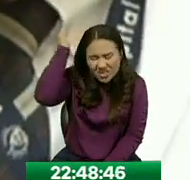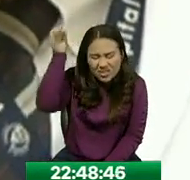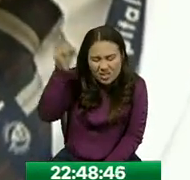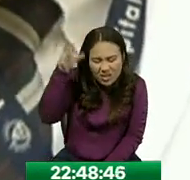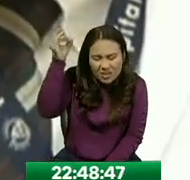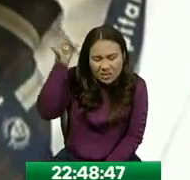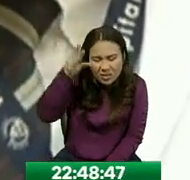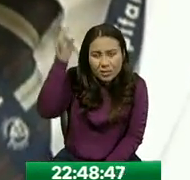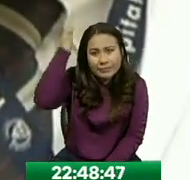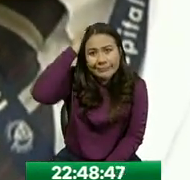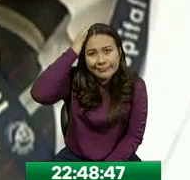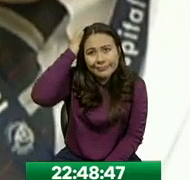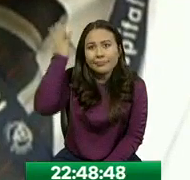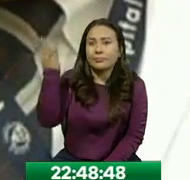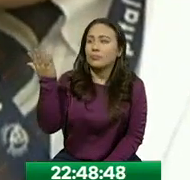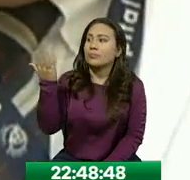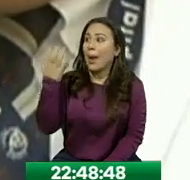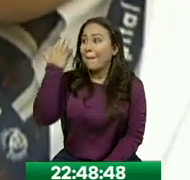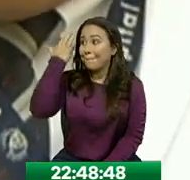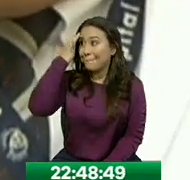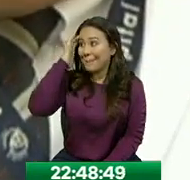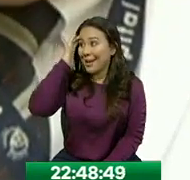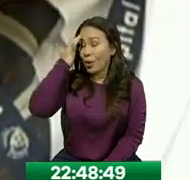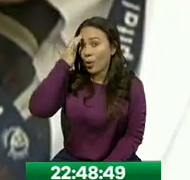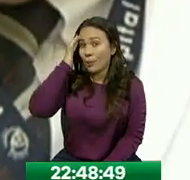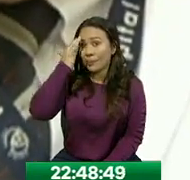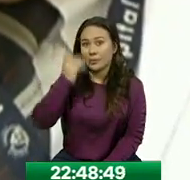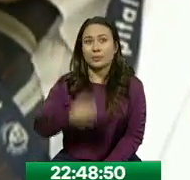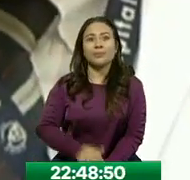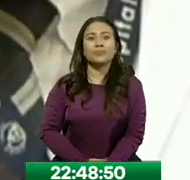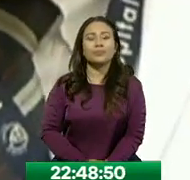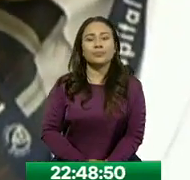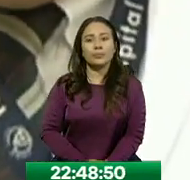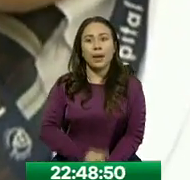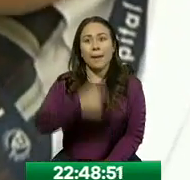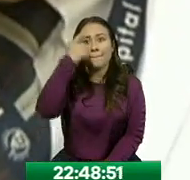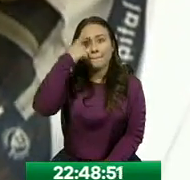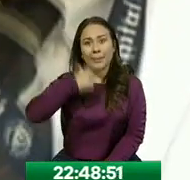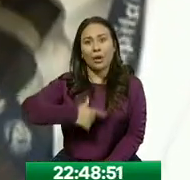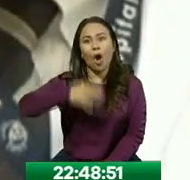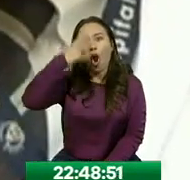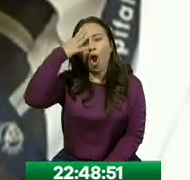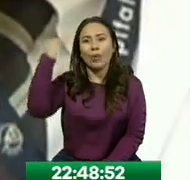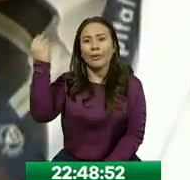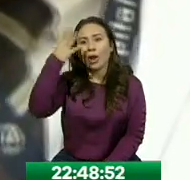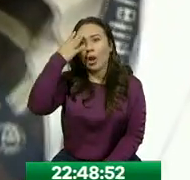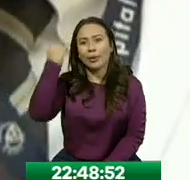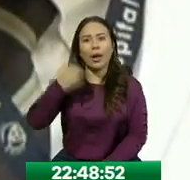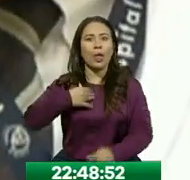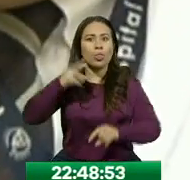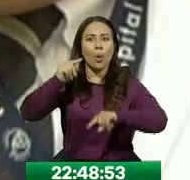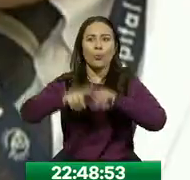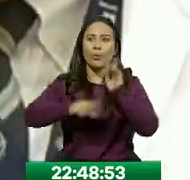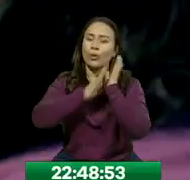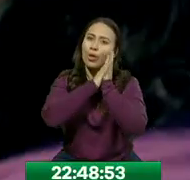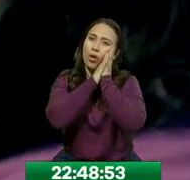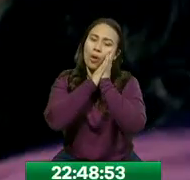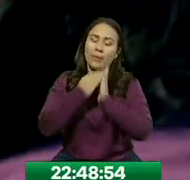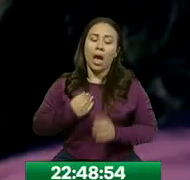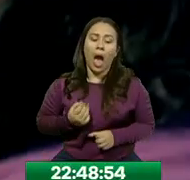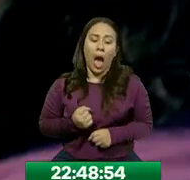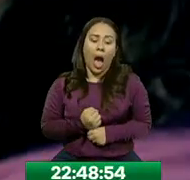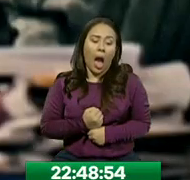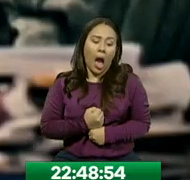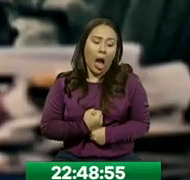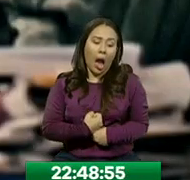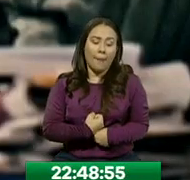siente, angustia, desesperación, la persona se olvida de las cosas, no poder dormir, trastornos del hambre. Indica que